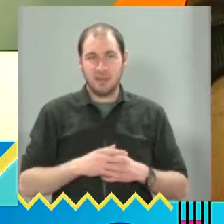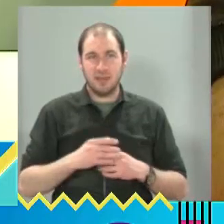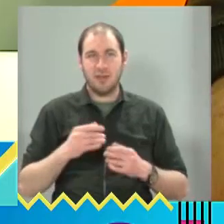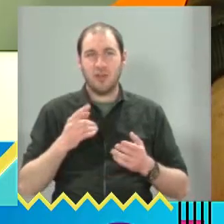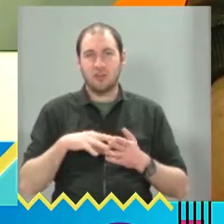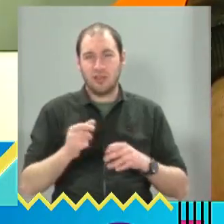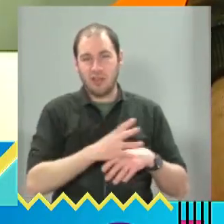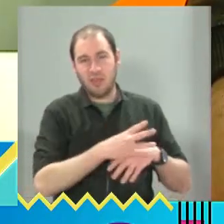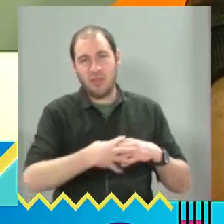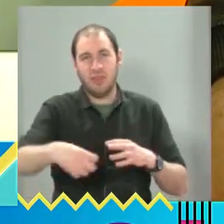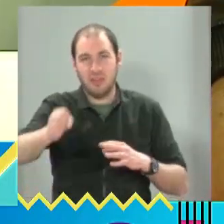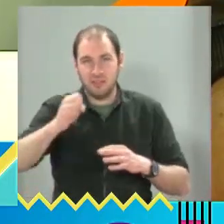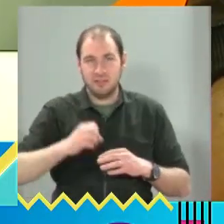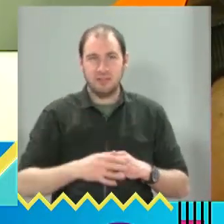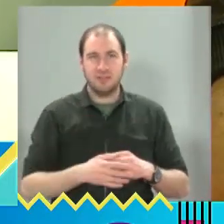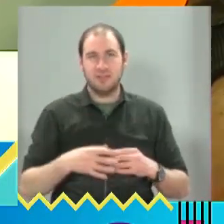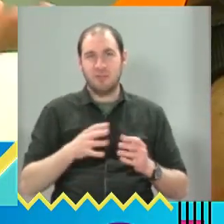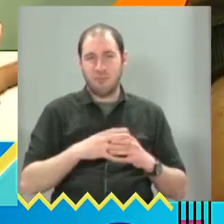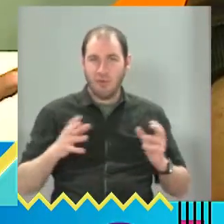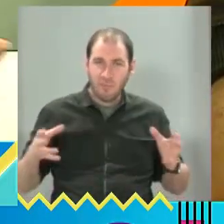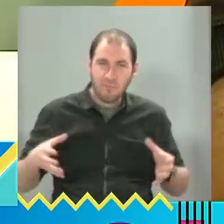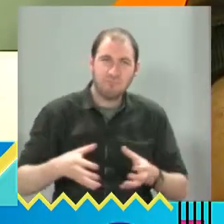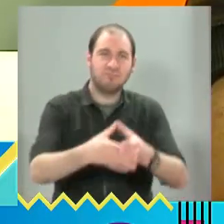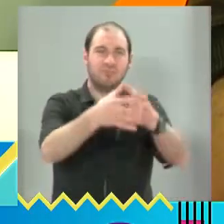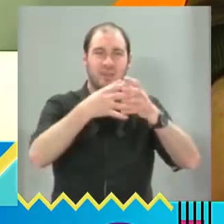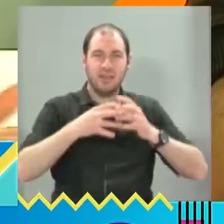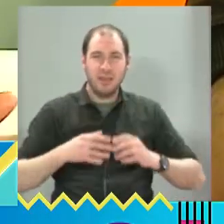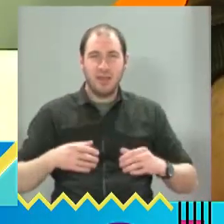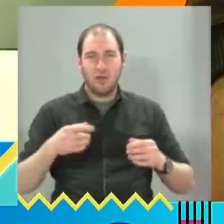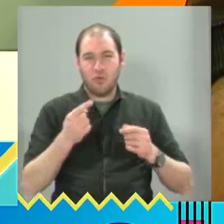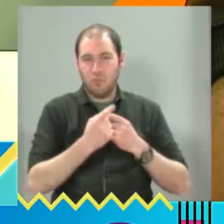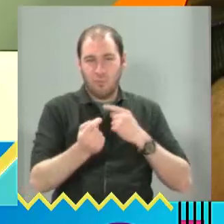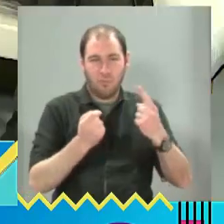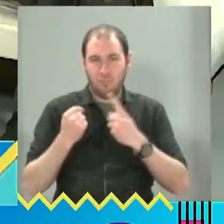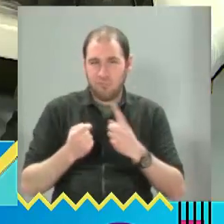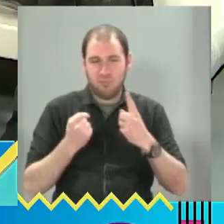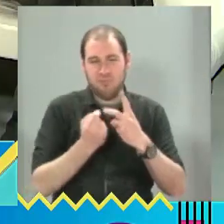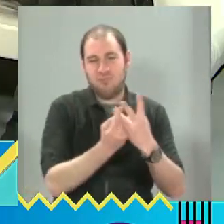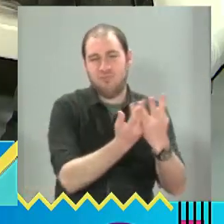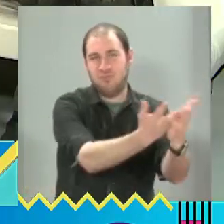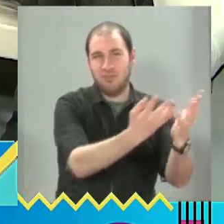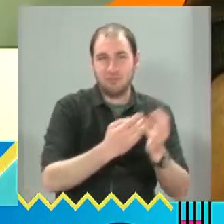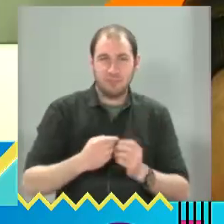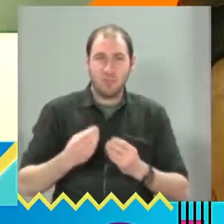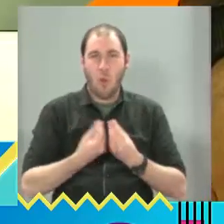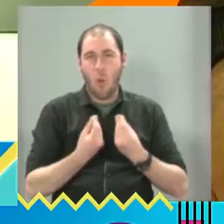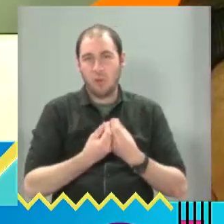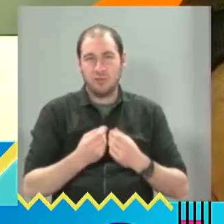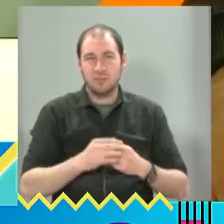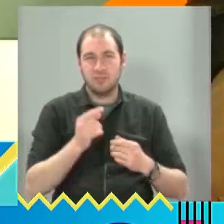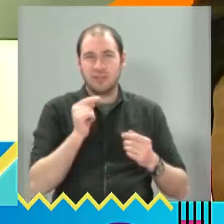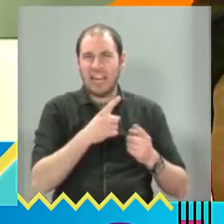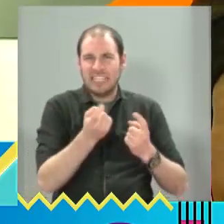efecto arrastre, ¿no? O la manada, que vamos todos hacia donde va la mayoría, sin pensar realmente qué es